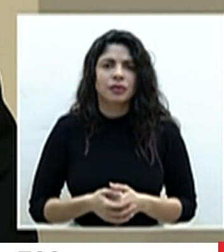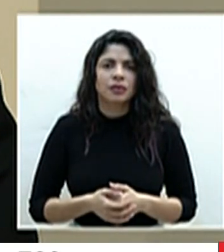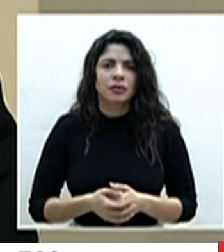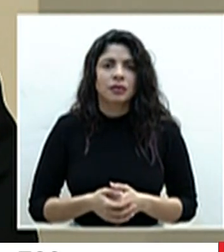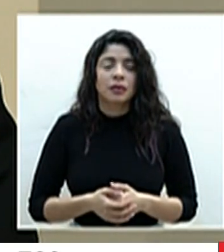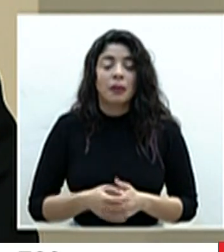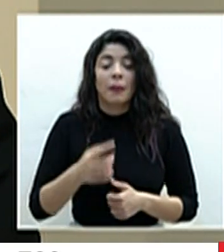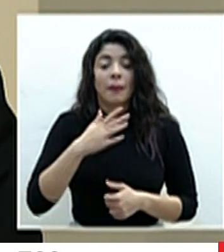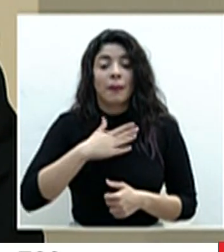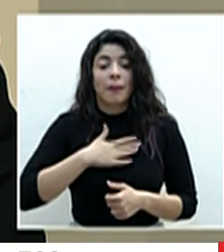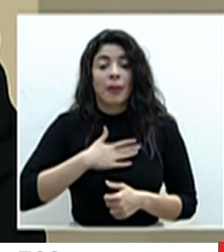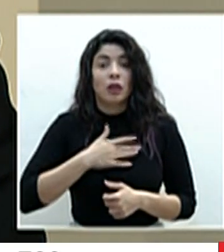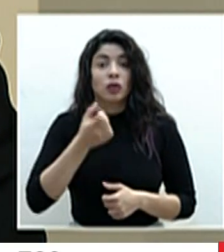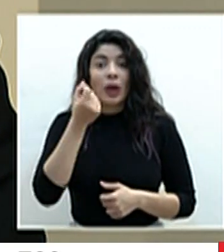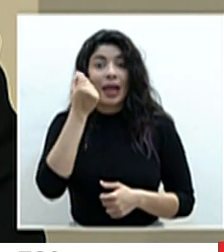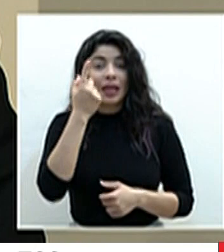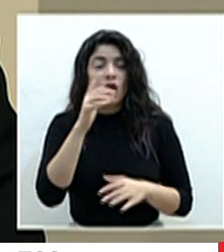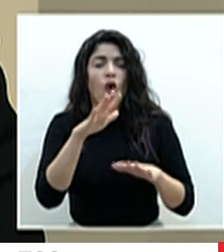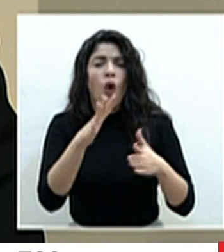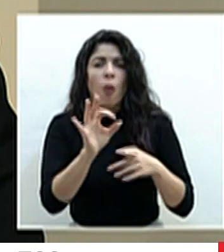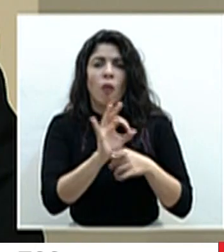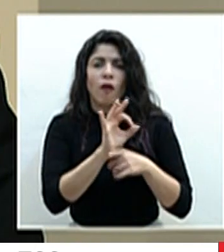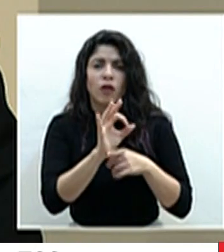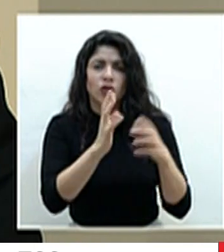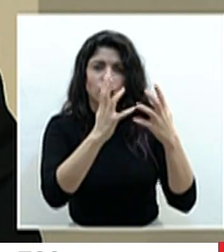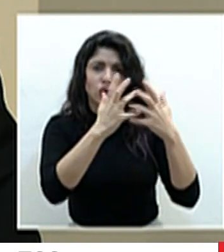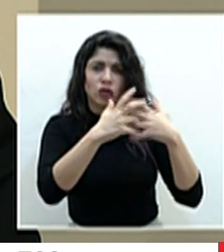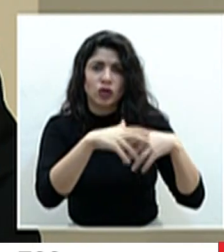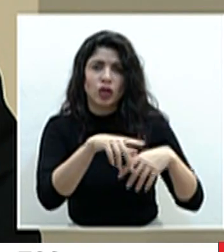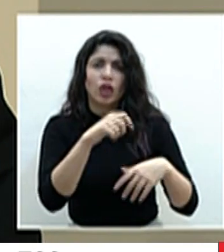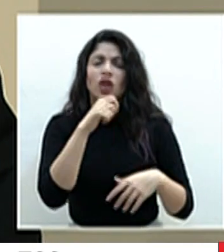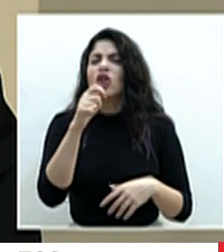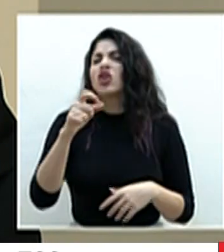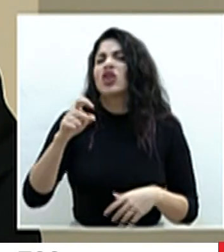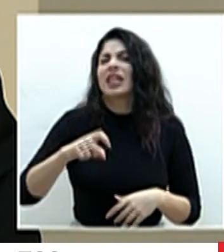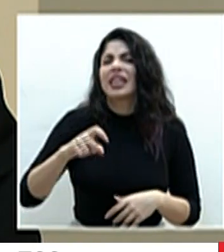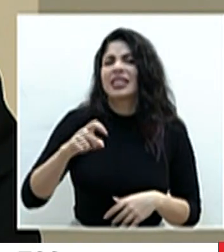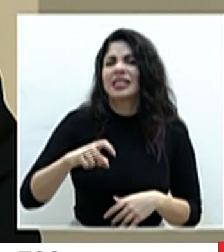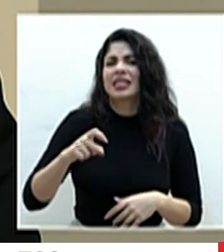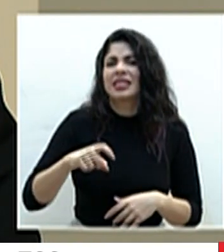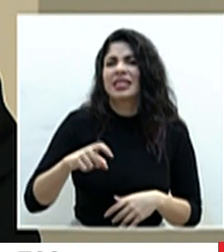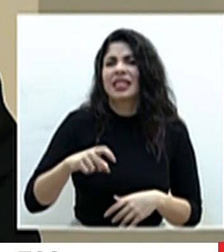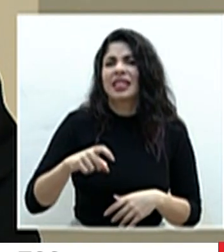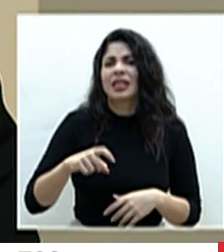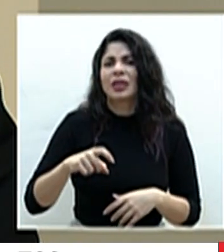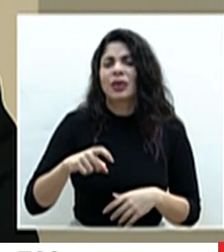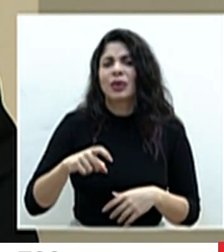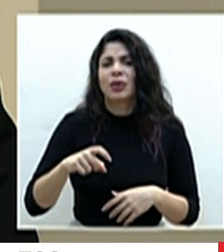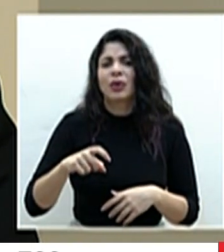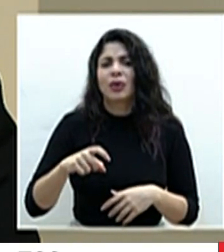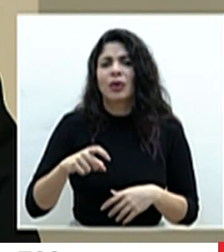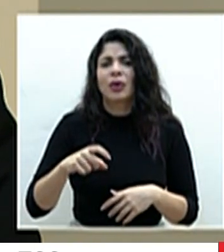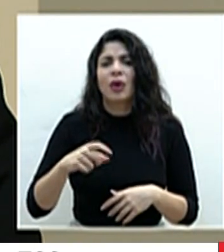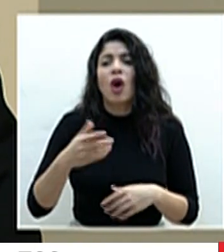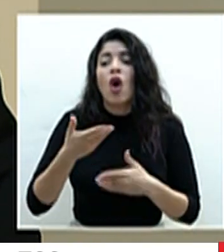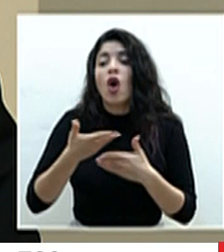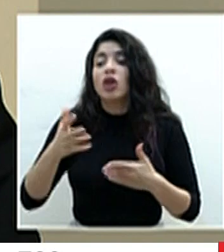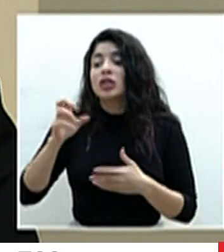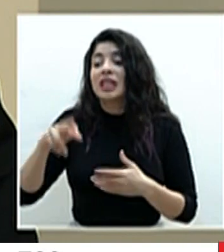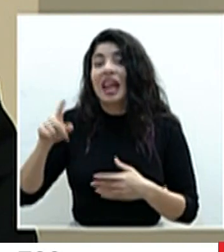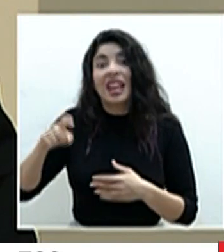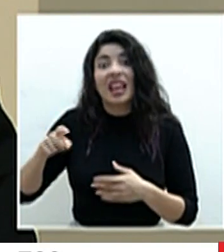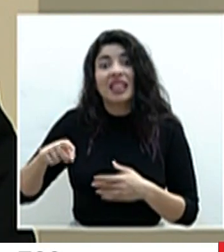Para yo entender esa aritmética no necesito un mensaje a través de retrasar algo que necesita Costa Rica.